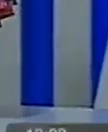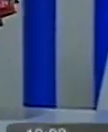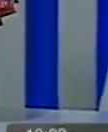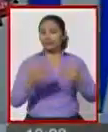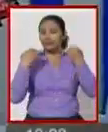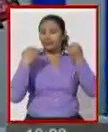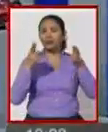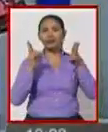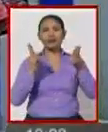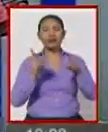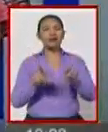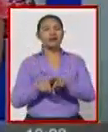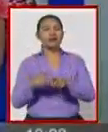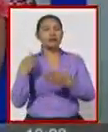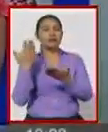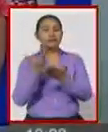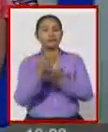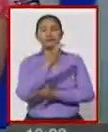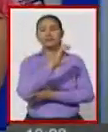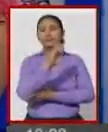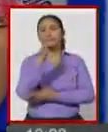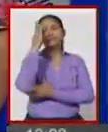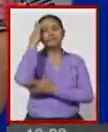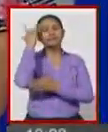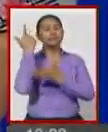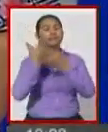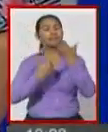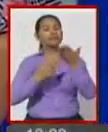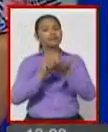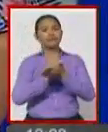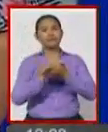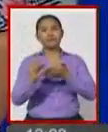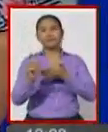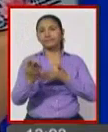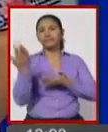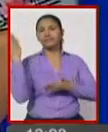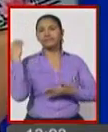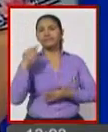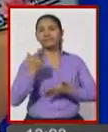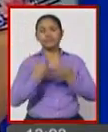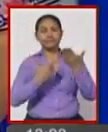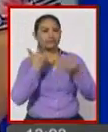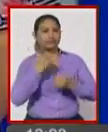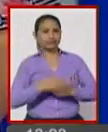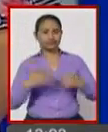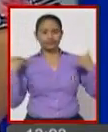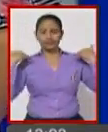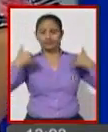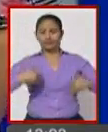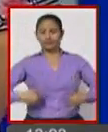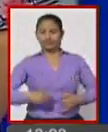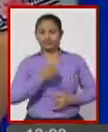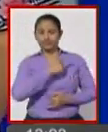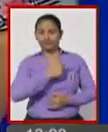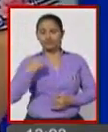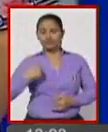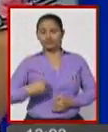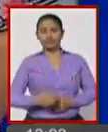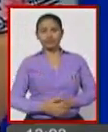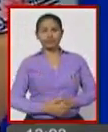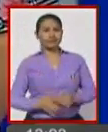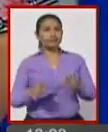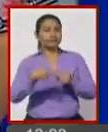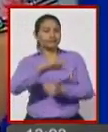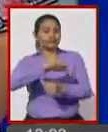Con la información rápidamente hasta Cochabamba para saber qué sucedió el fin de semana con el caso Mochilas Chinas y